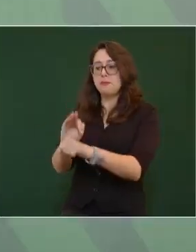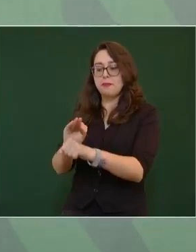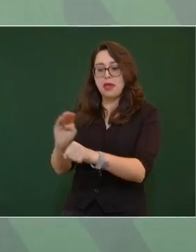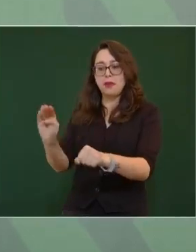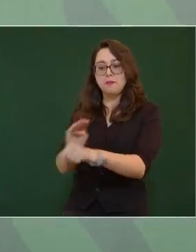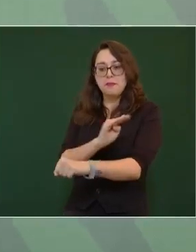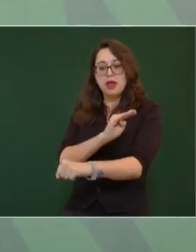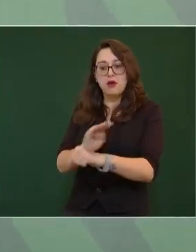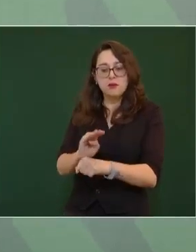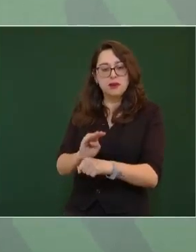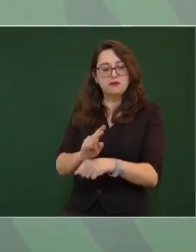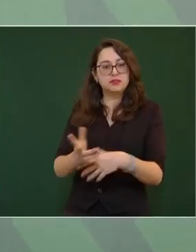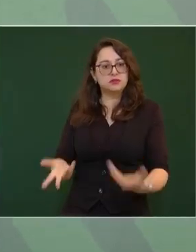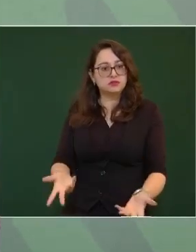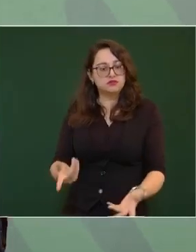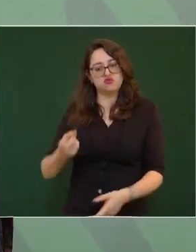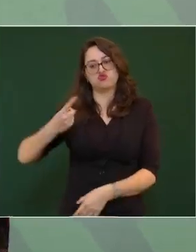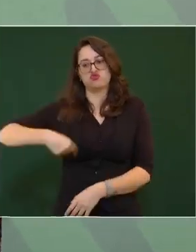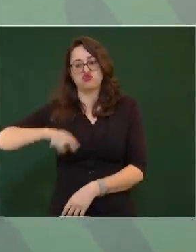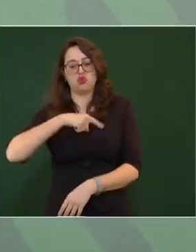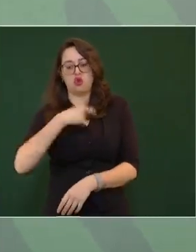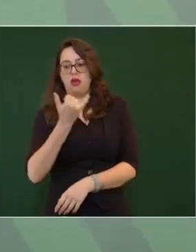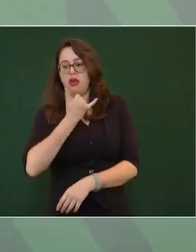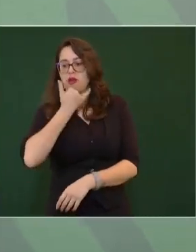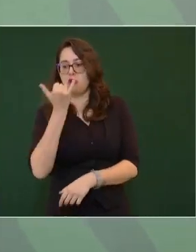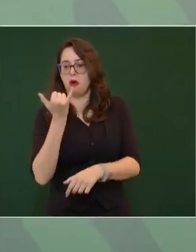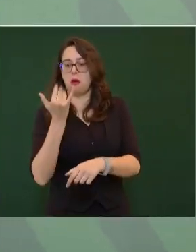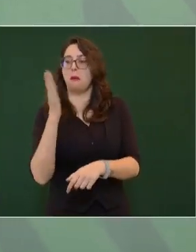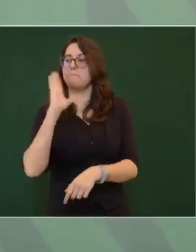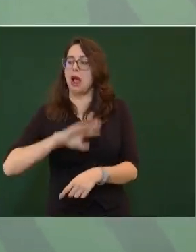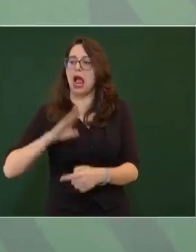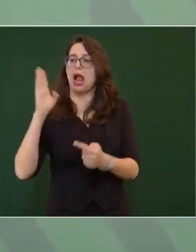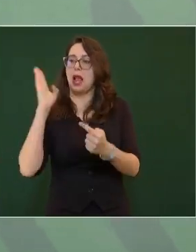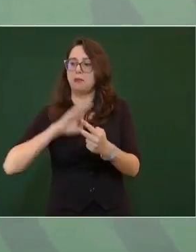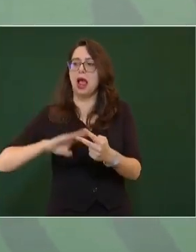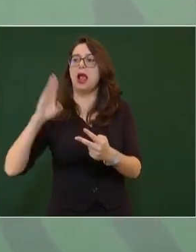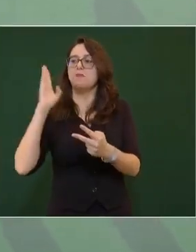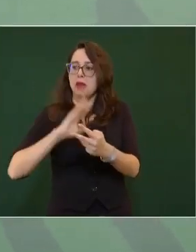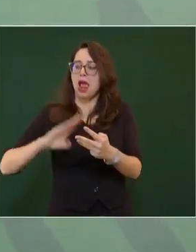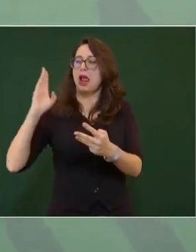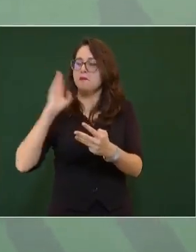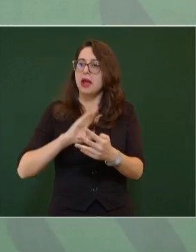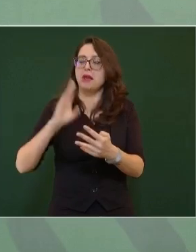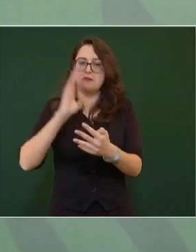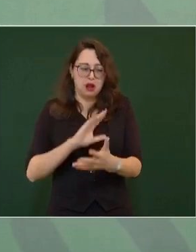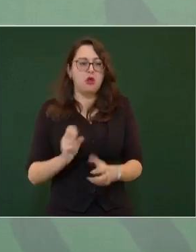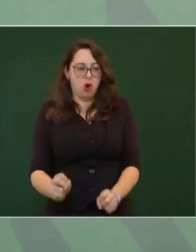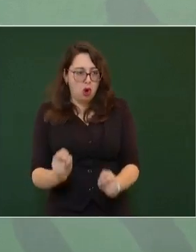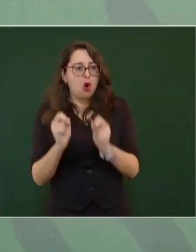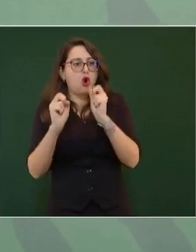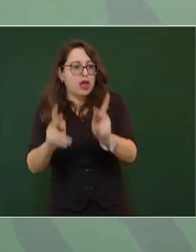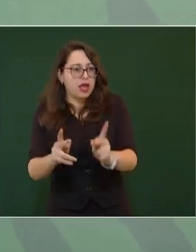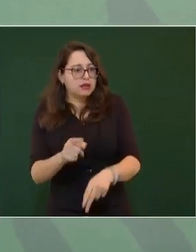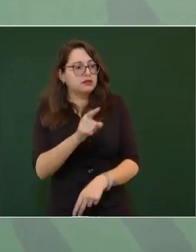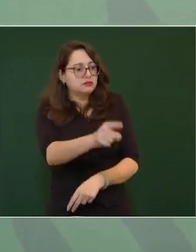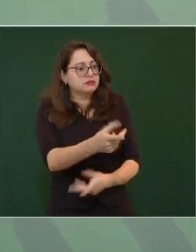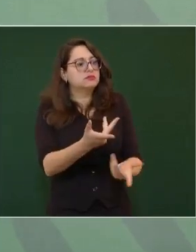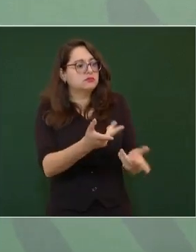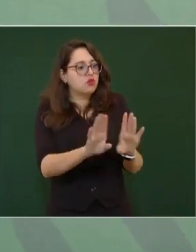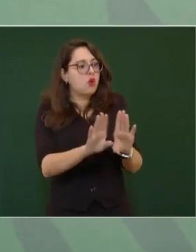estemos haciendo nosotros mal y que ellos van a hacer bien, y que expliquen cómo.